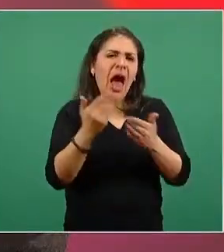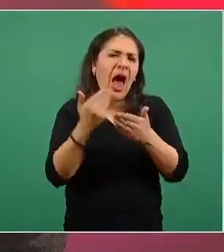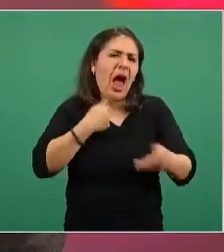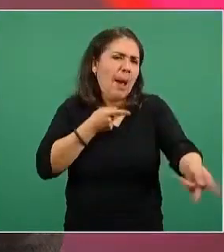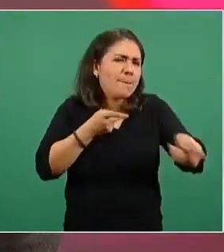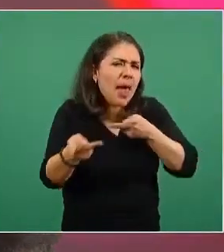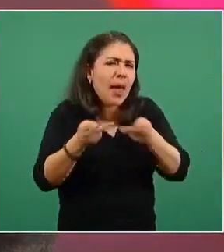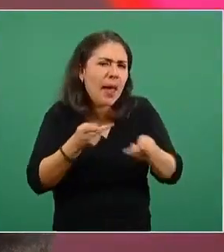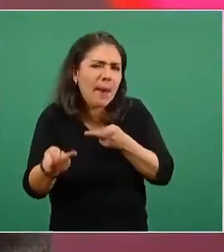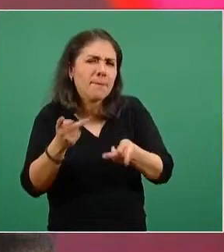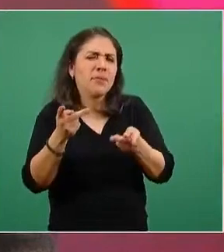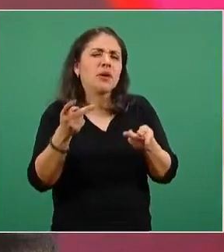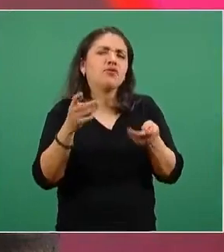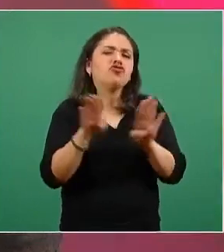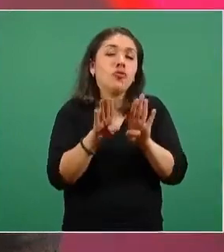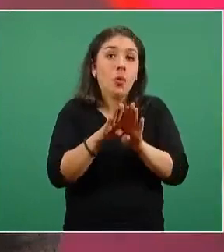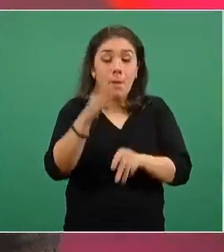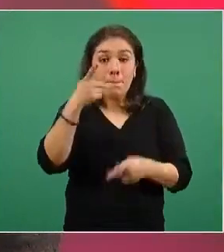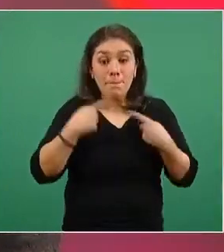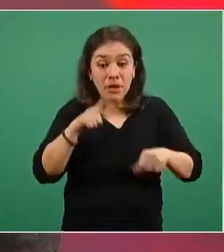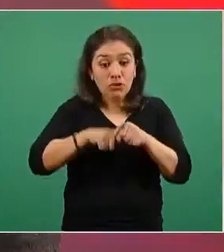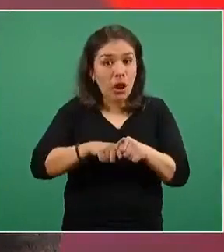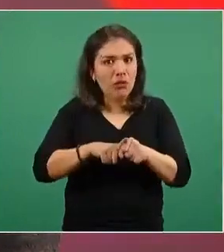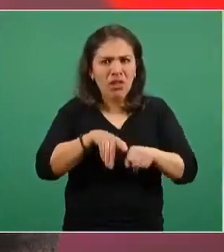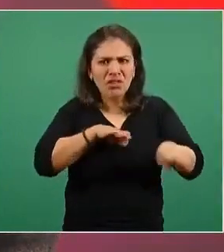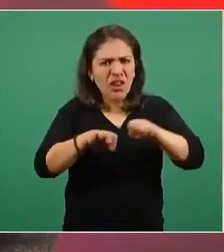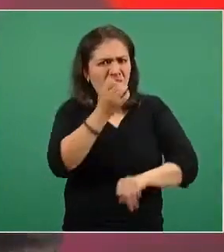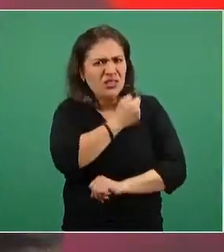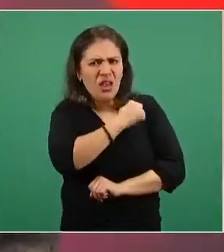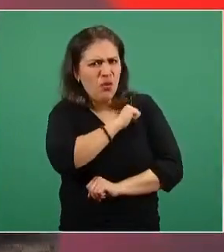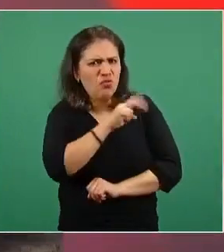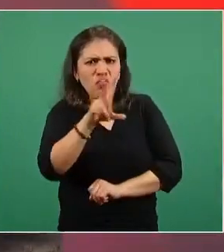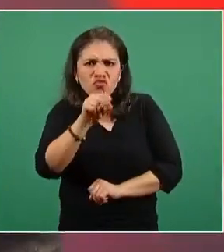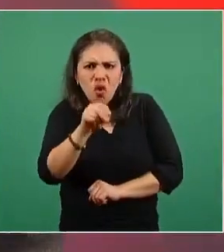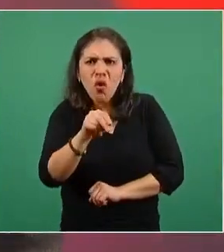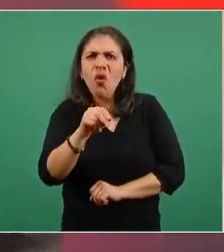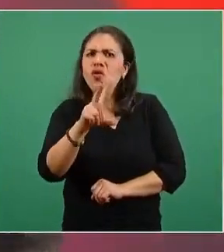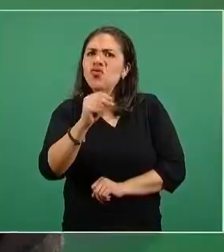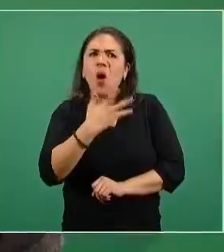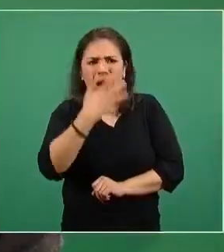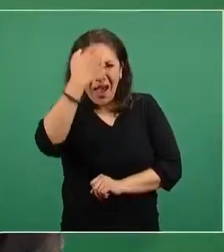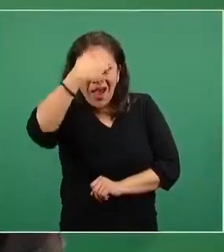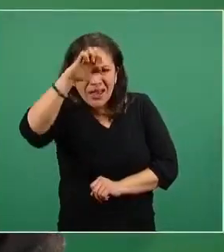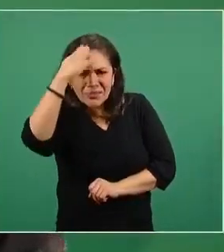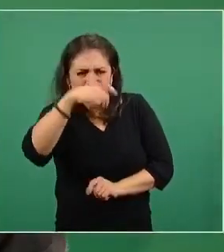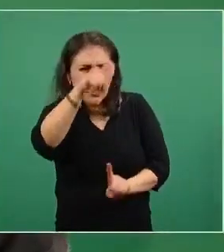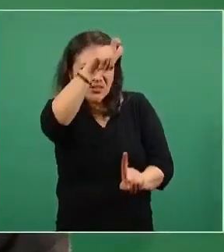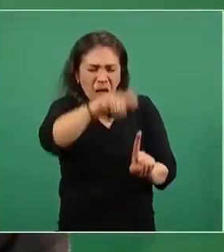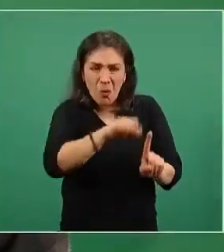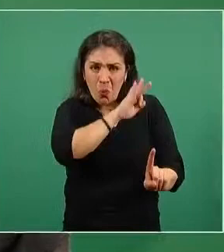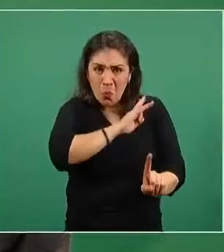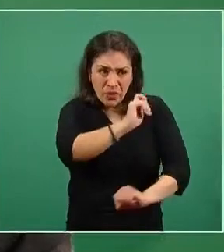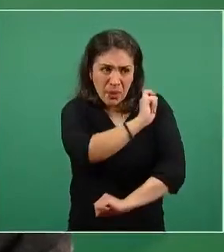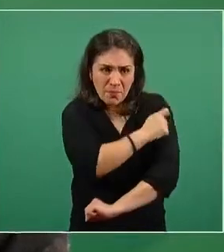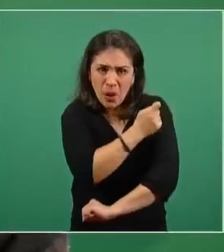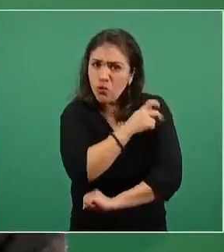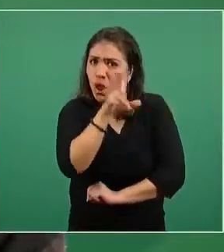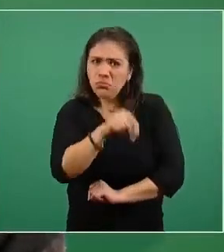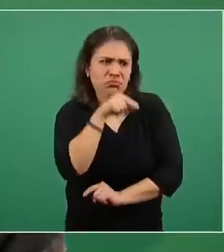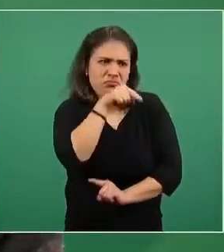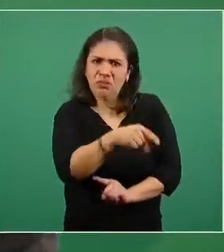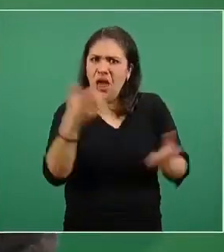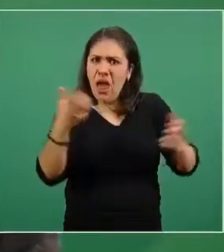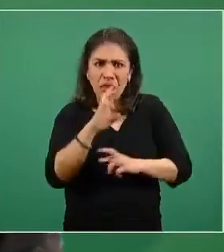conversación. El personal que no es de salud y que no tiene experiencia, capacidad y es reconocido como competente para vacunar, no